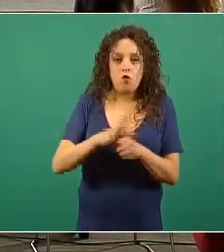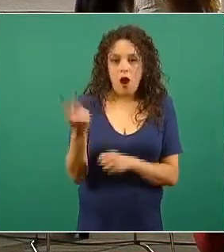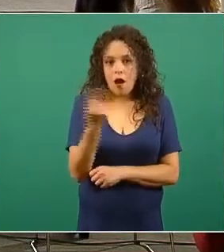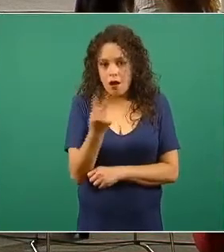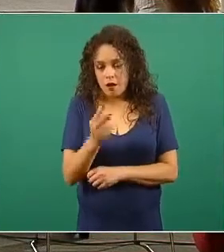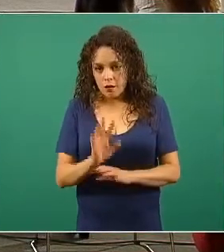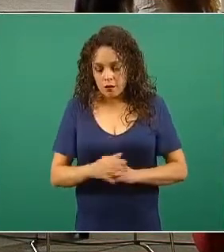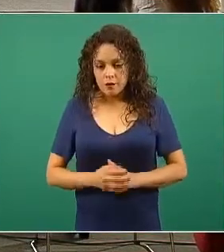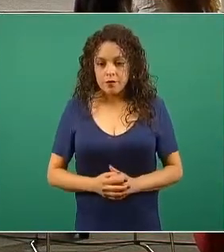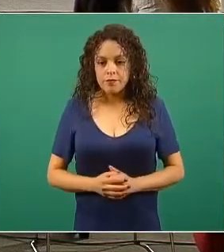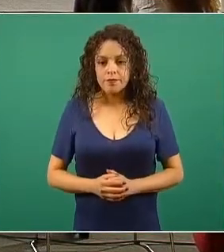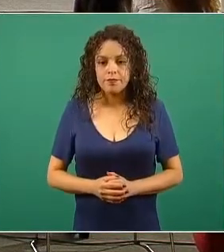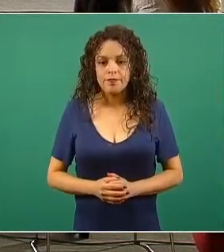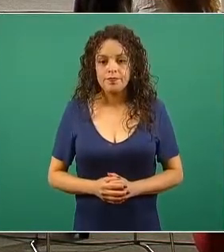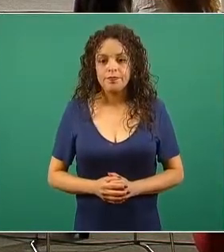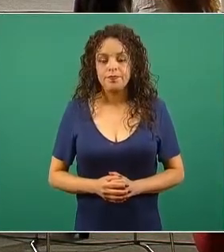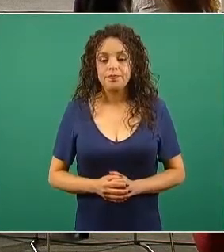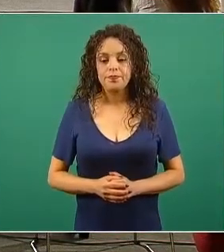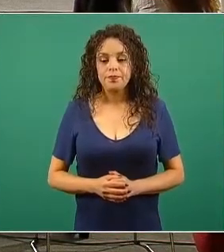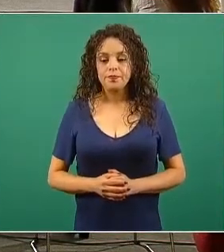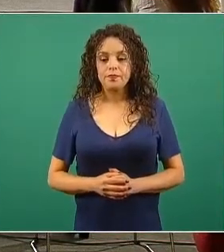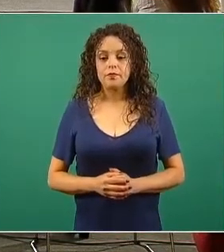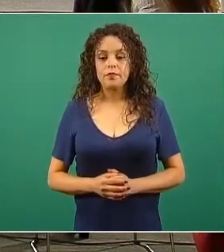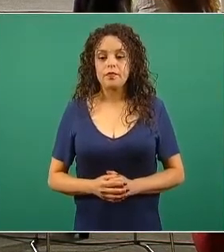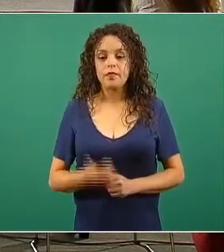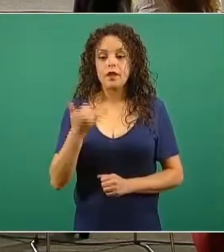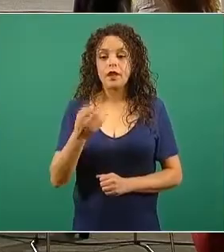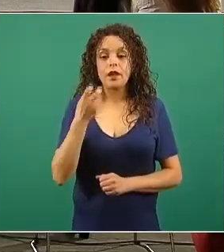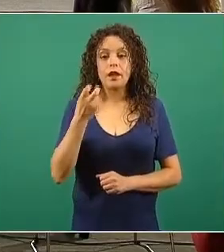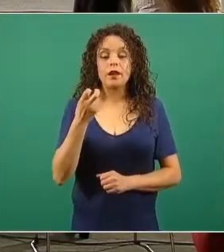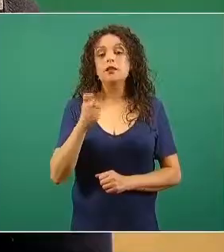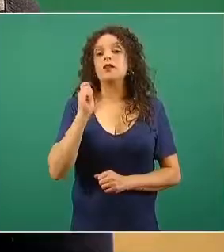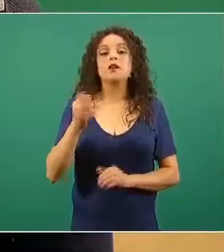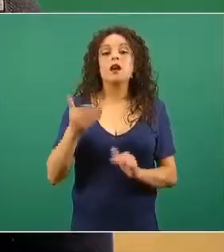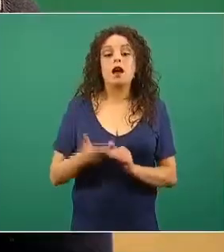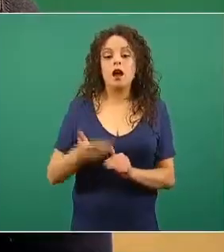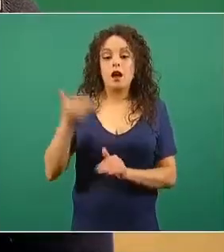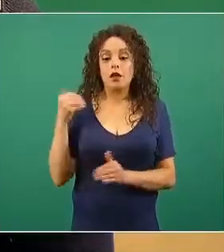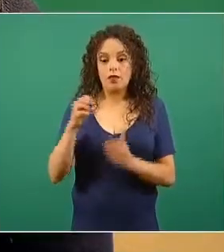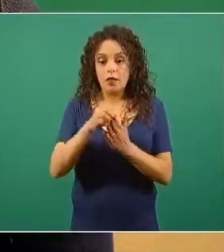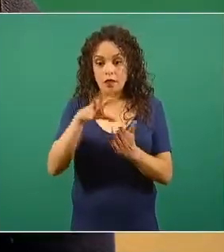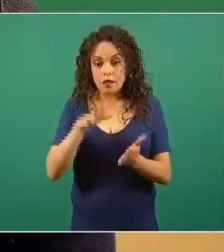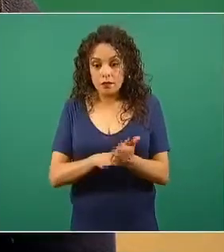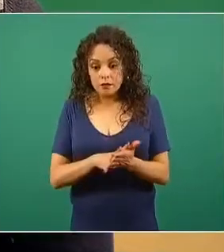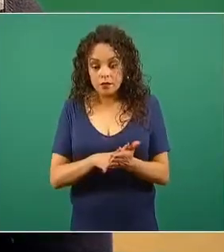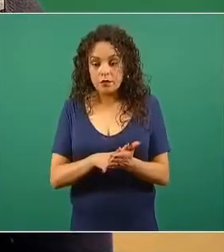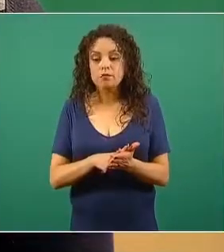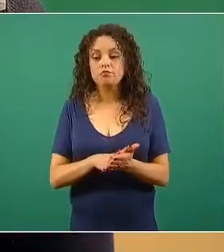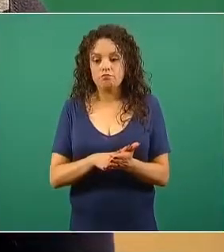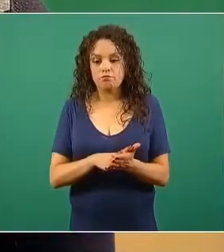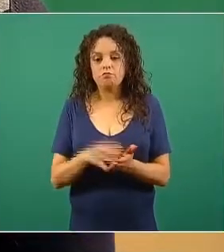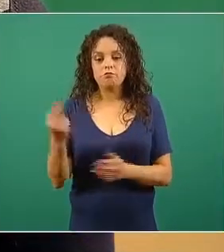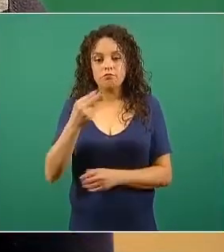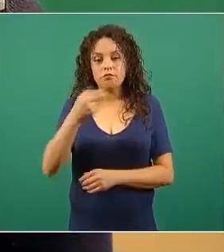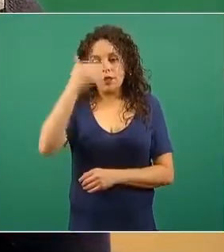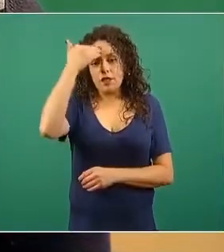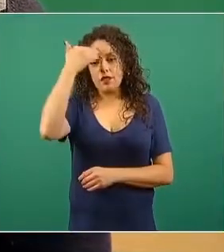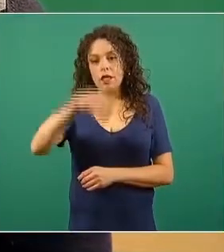precisamente también hacer la integración previa de los padrones es poder identificar si hay,